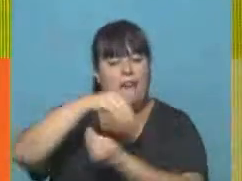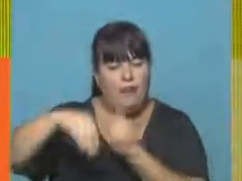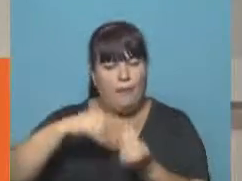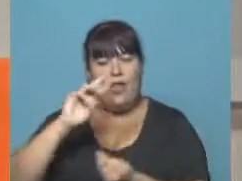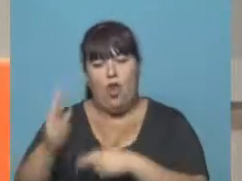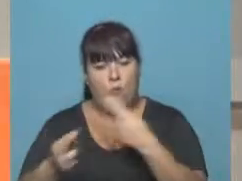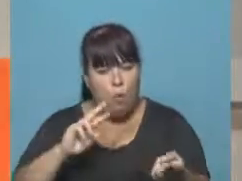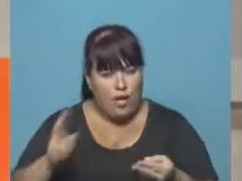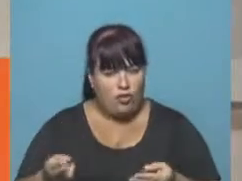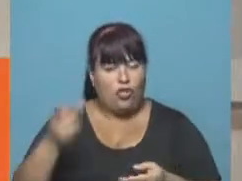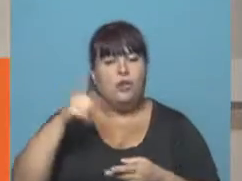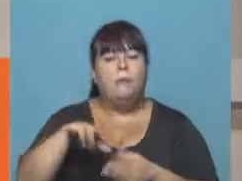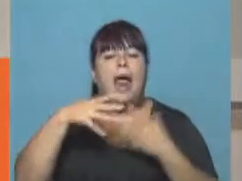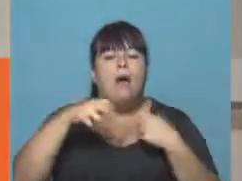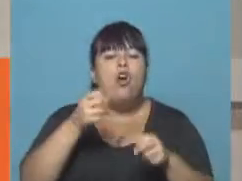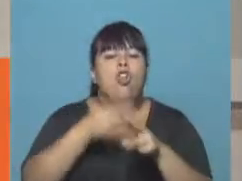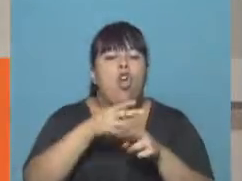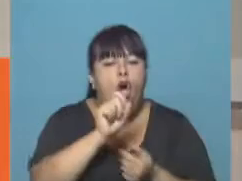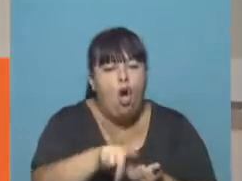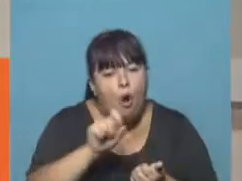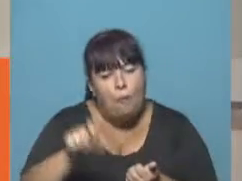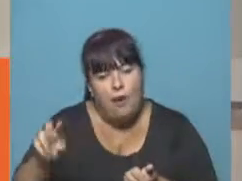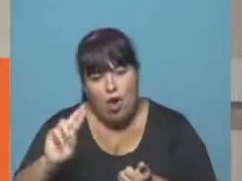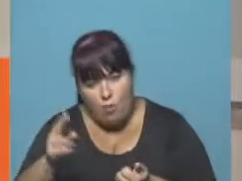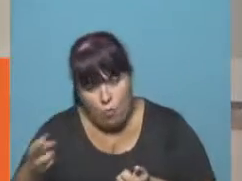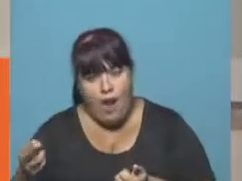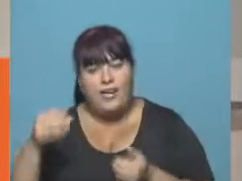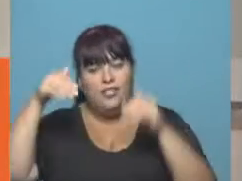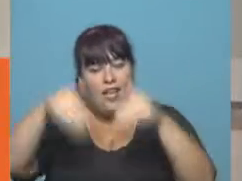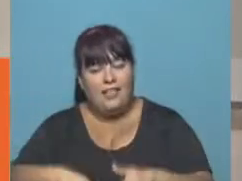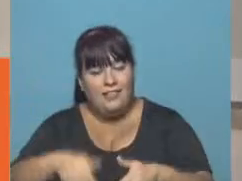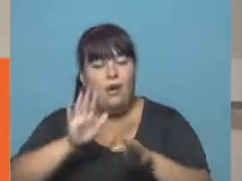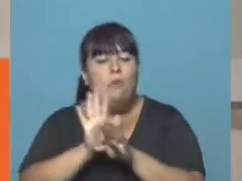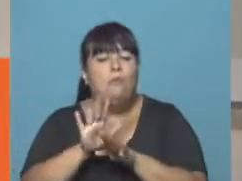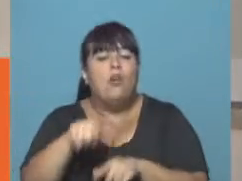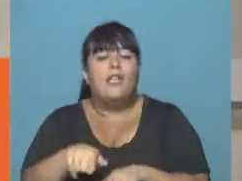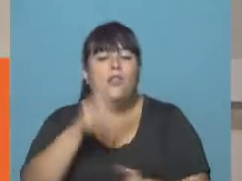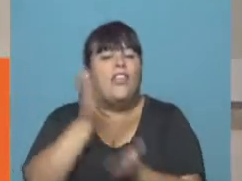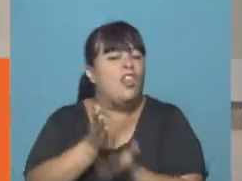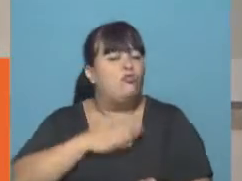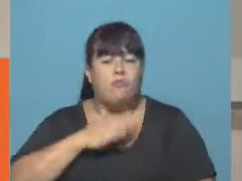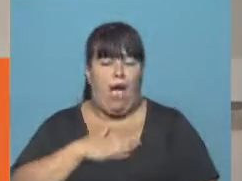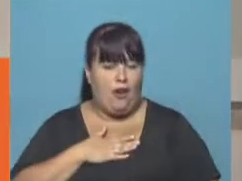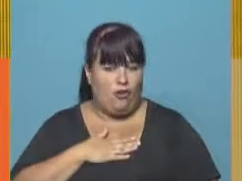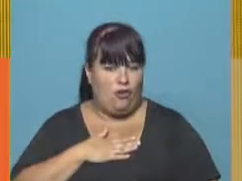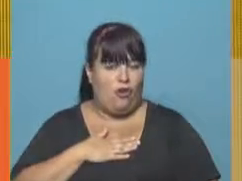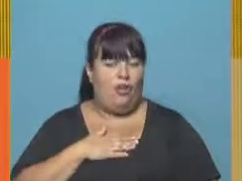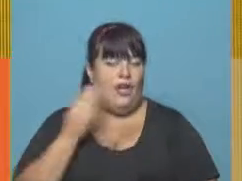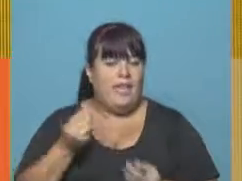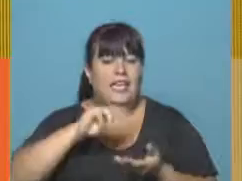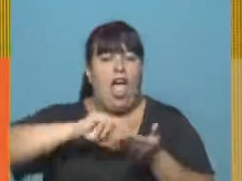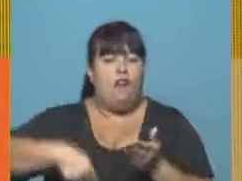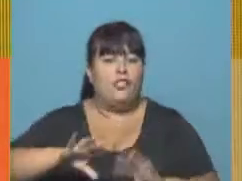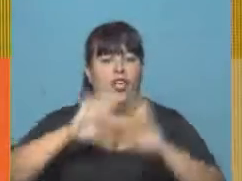los caídos en la identificación de los cuerpos enterrados, porque es un derecho humano. Y responde a las